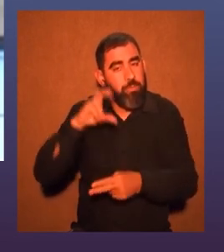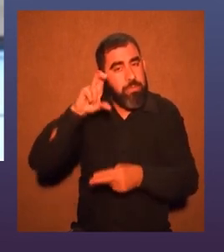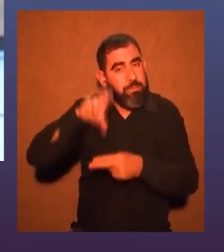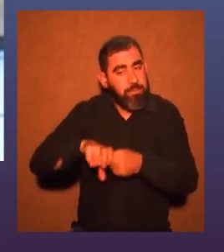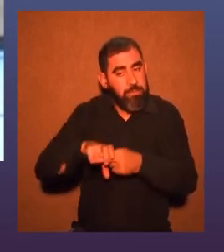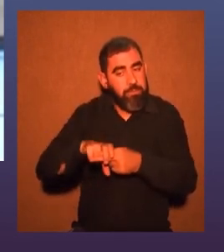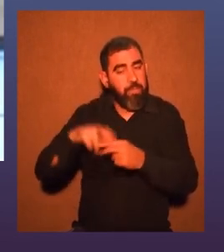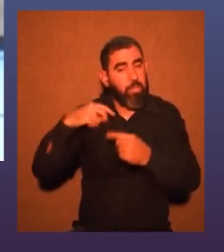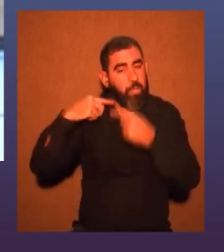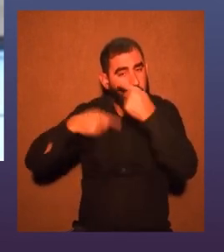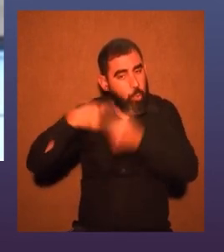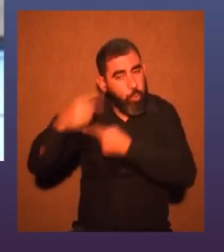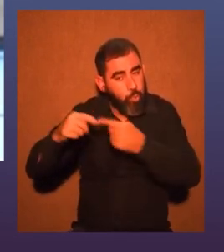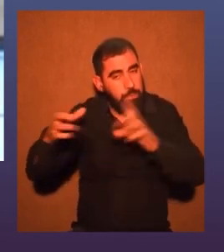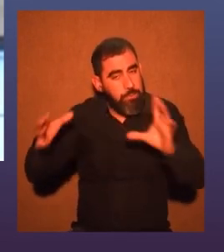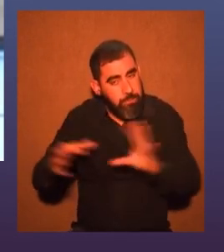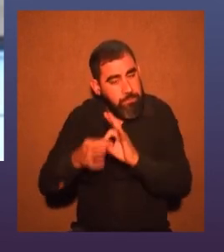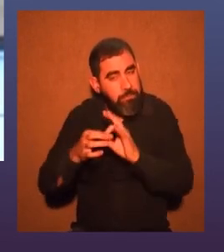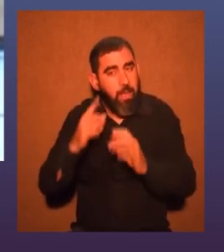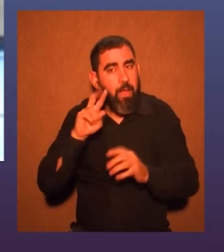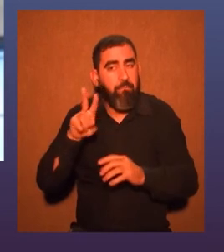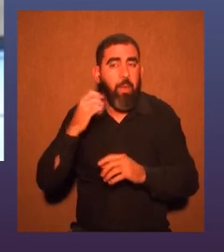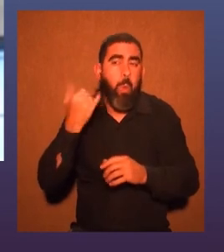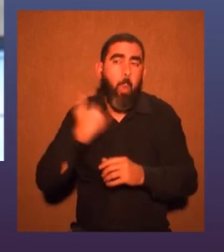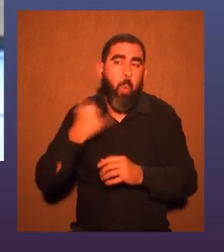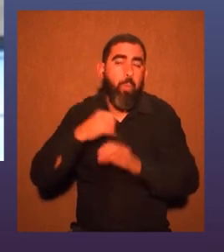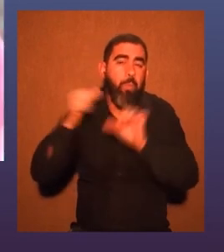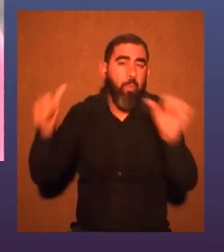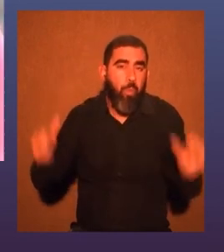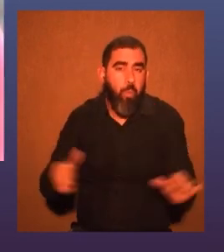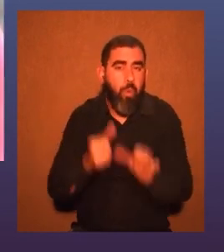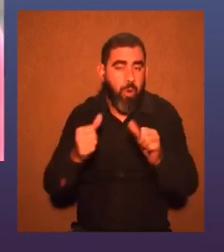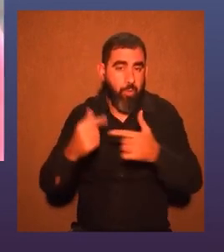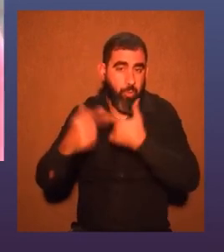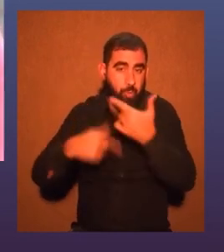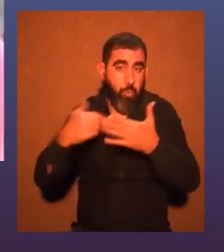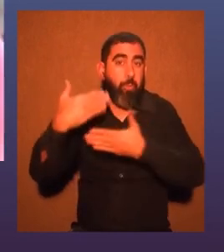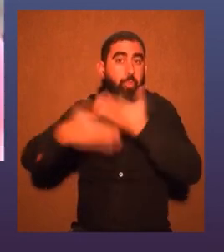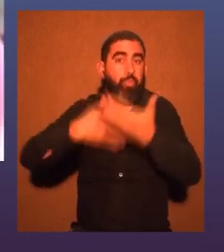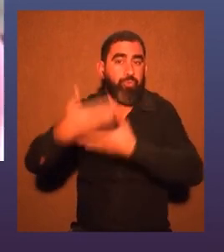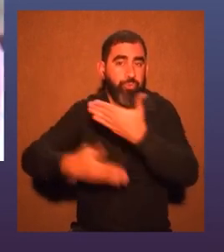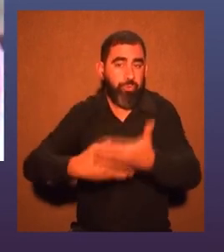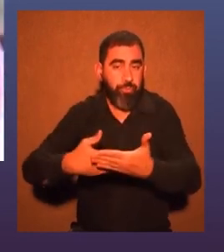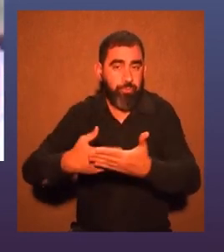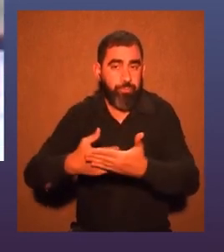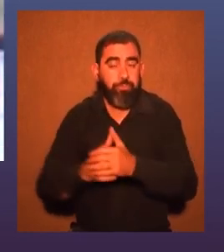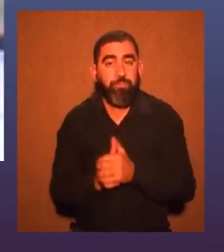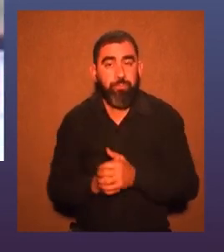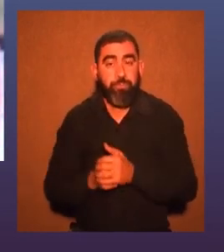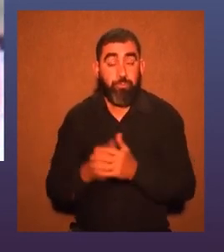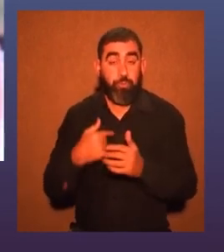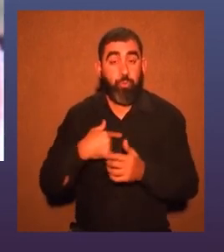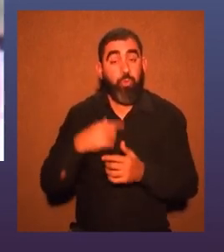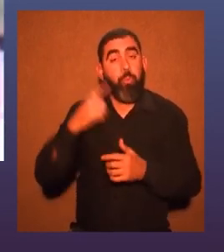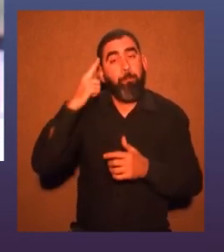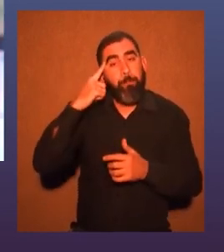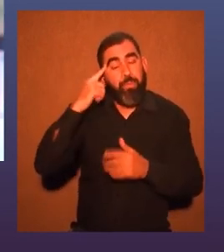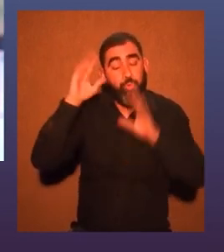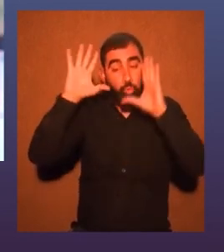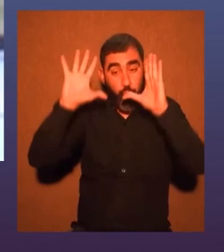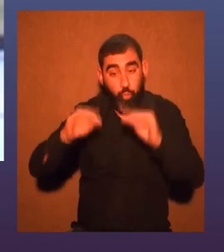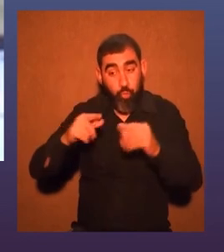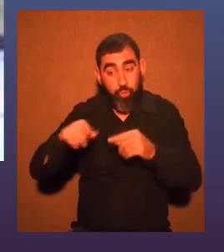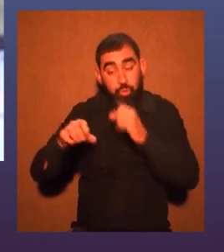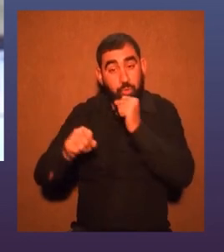voy a seguir enganchando y voy a ver cómo sigo este proceso, ¿no? Yo pienso que todos